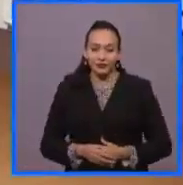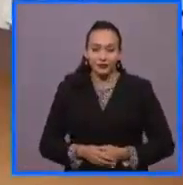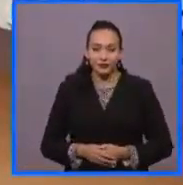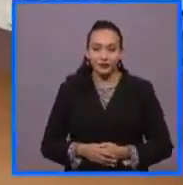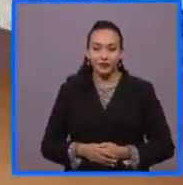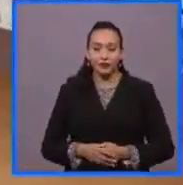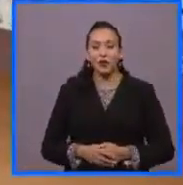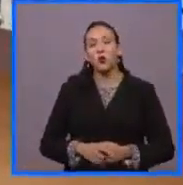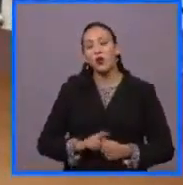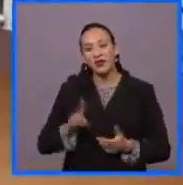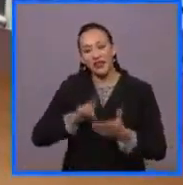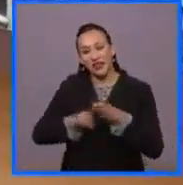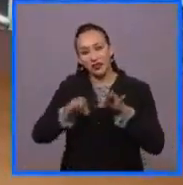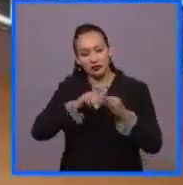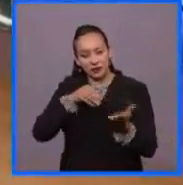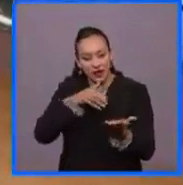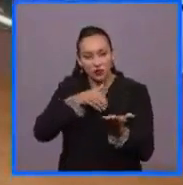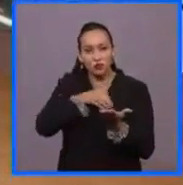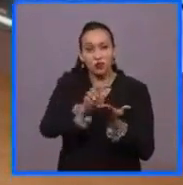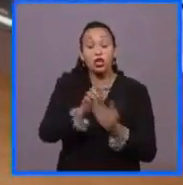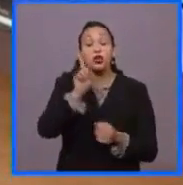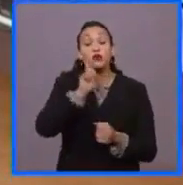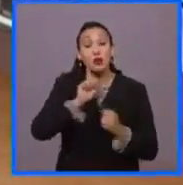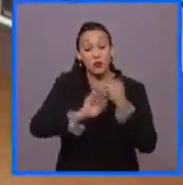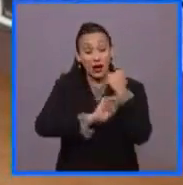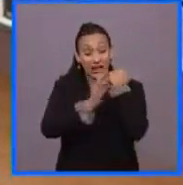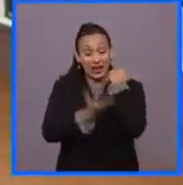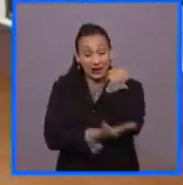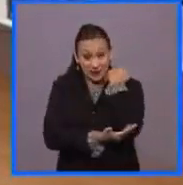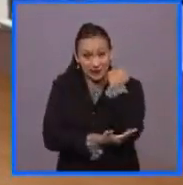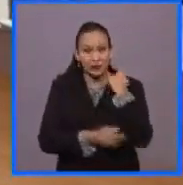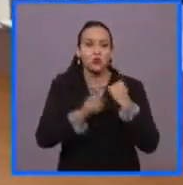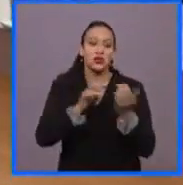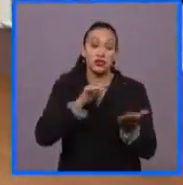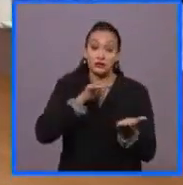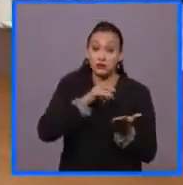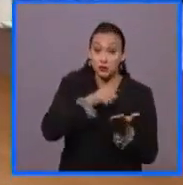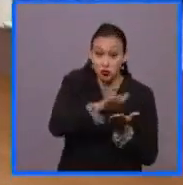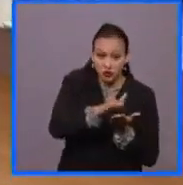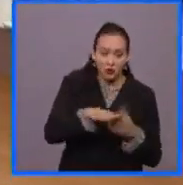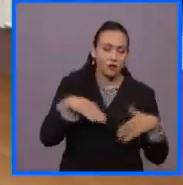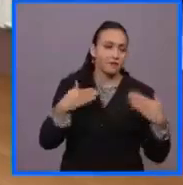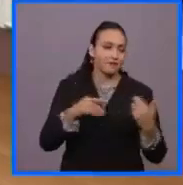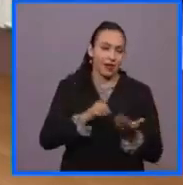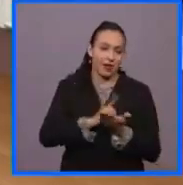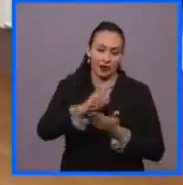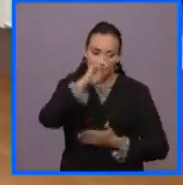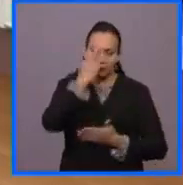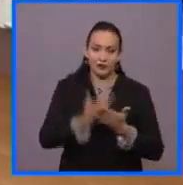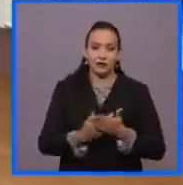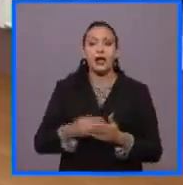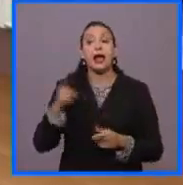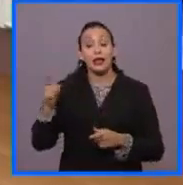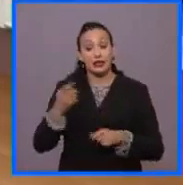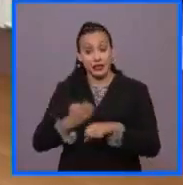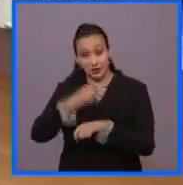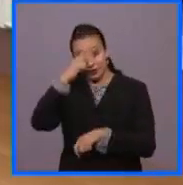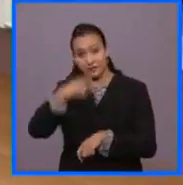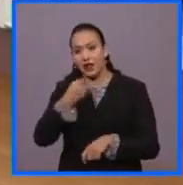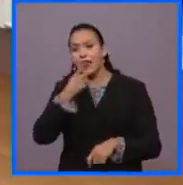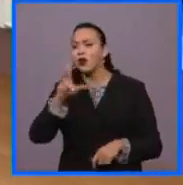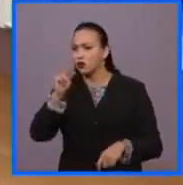El despido laboral de una mujer gestante viola sus derechos, determinó un tribunal en Naucalpan que ordenó su